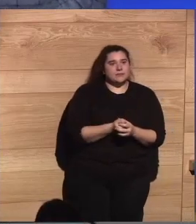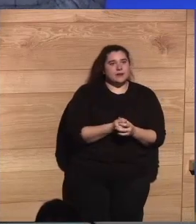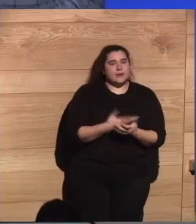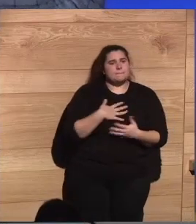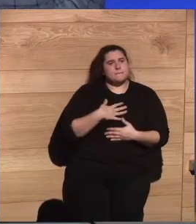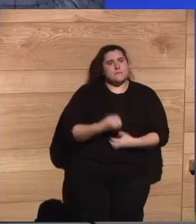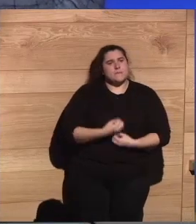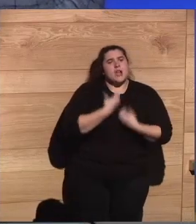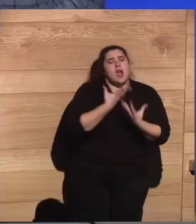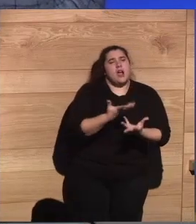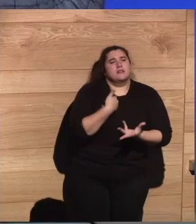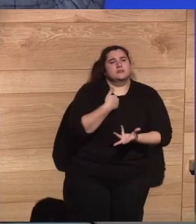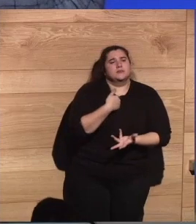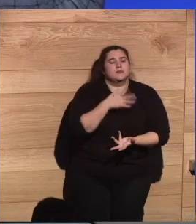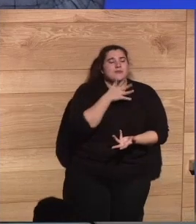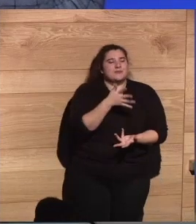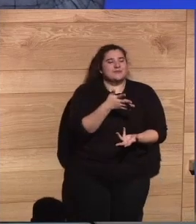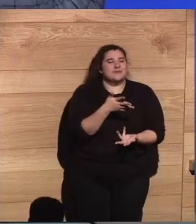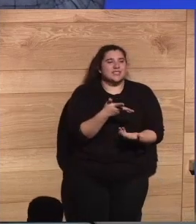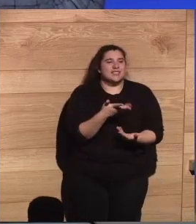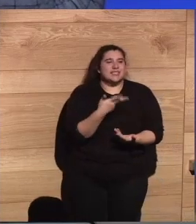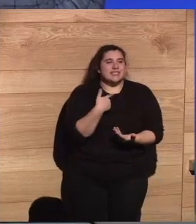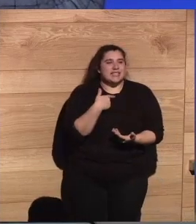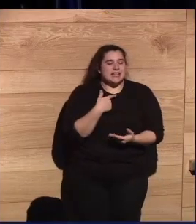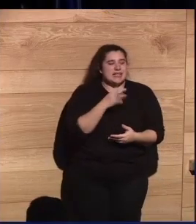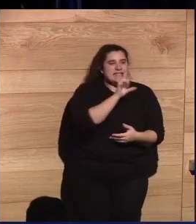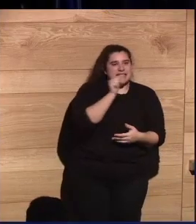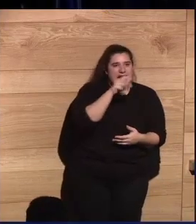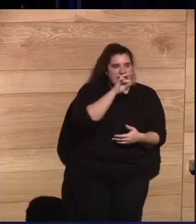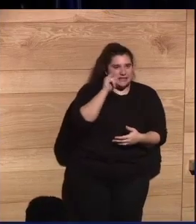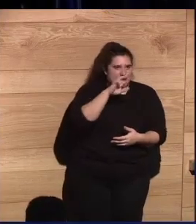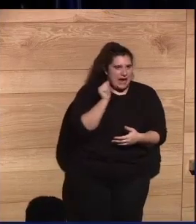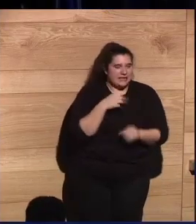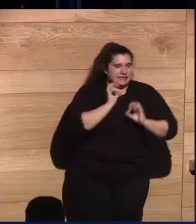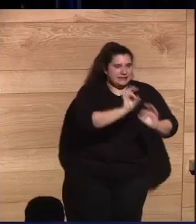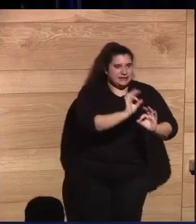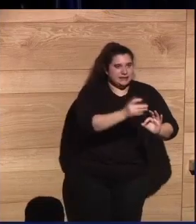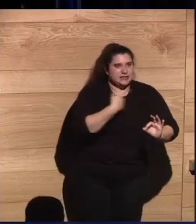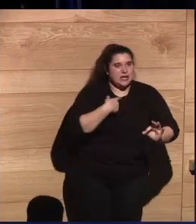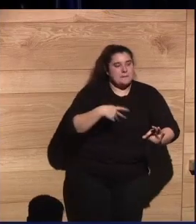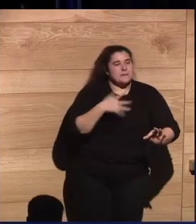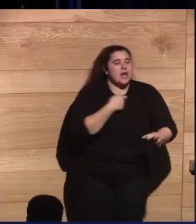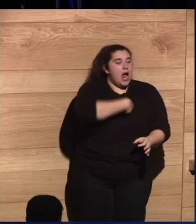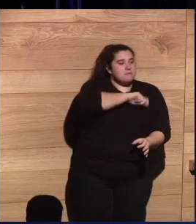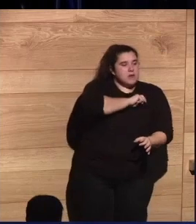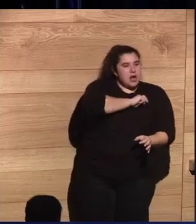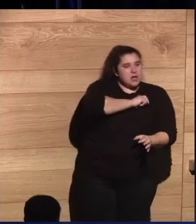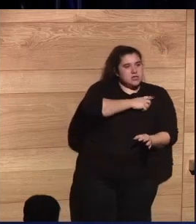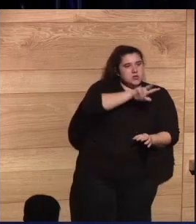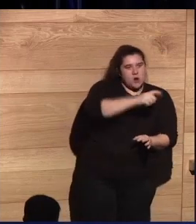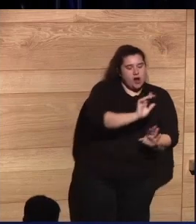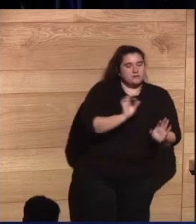me apasiona hablar de esto, porque es una sátira. Claro. No es un ballet español, es